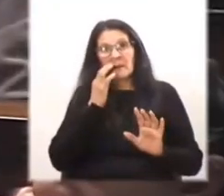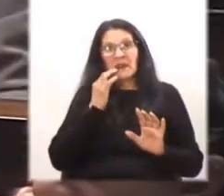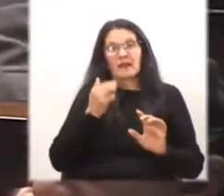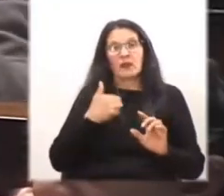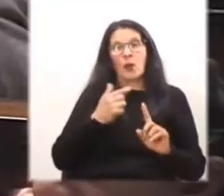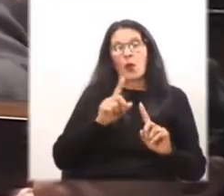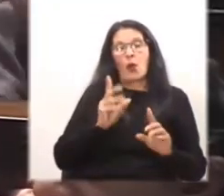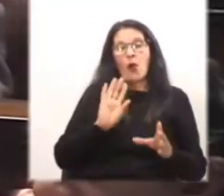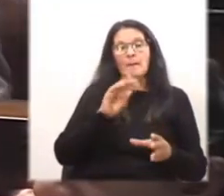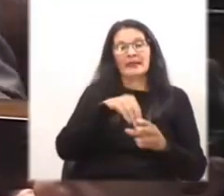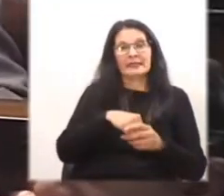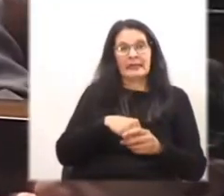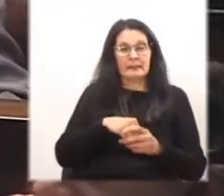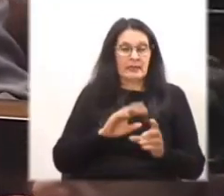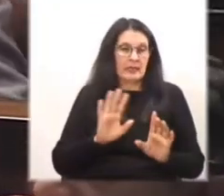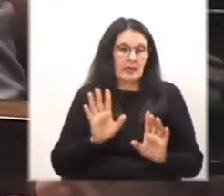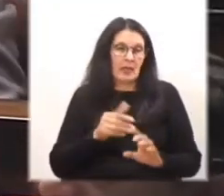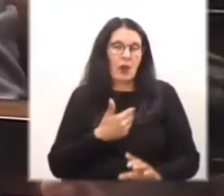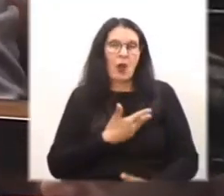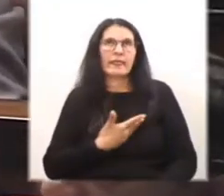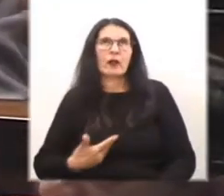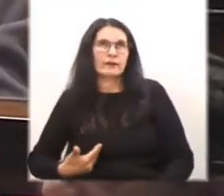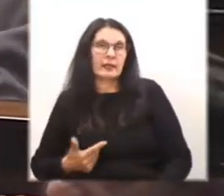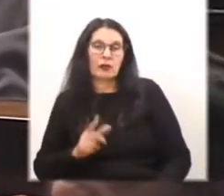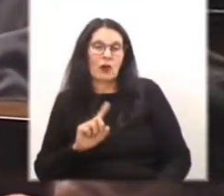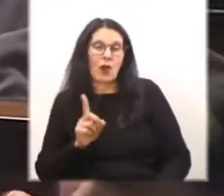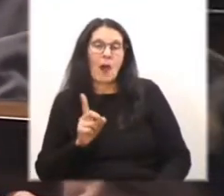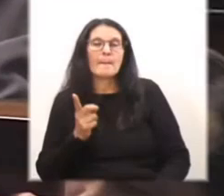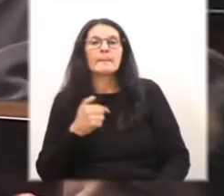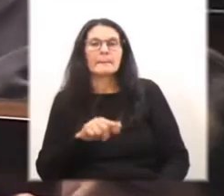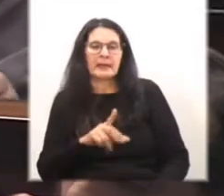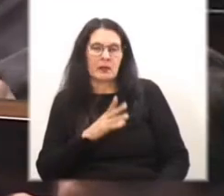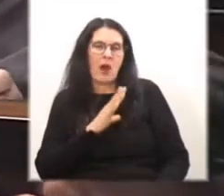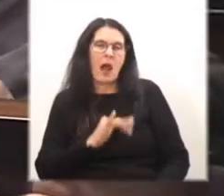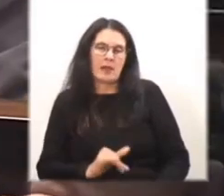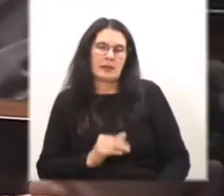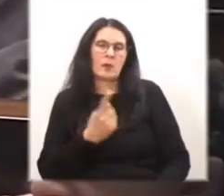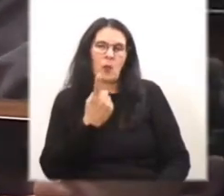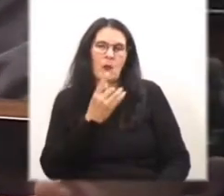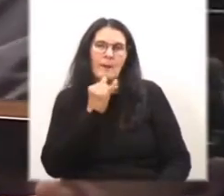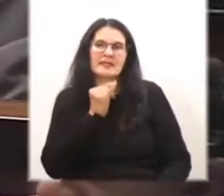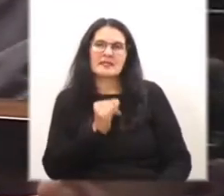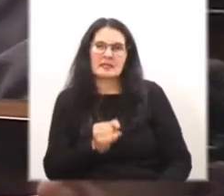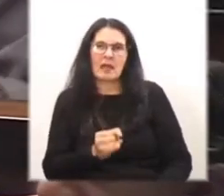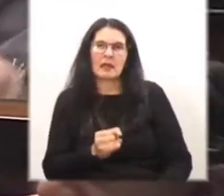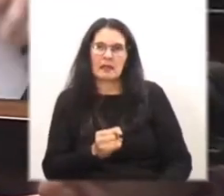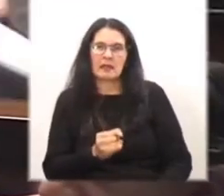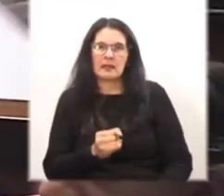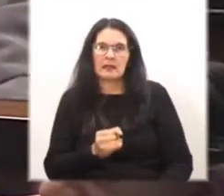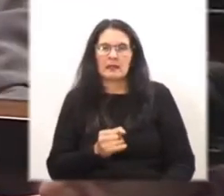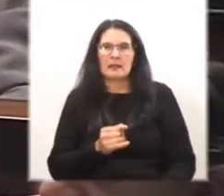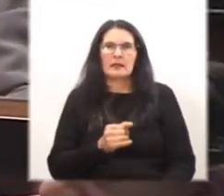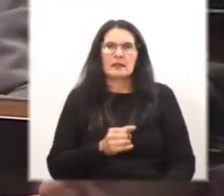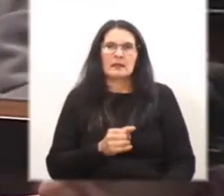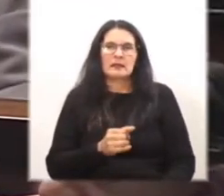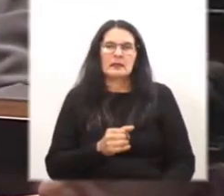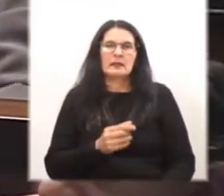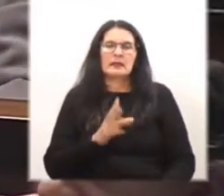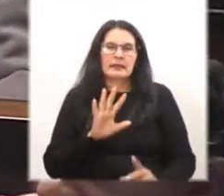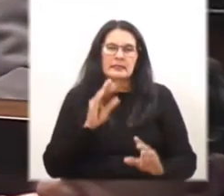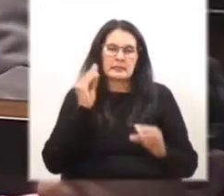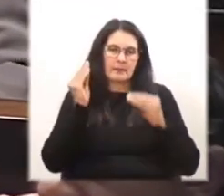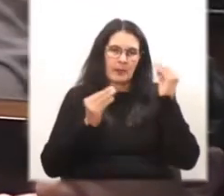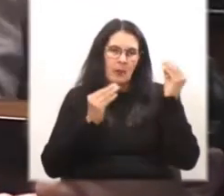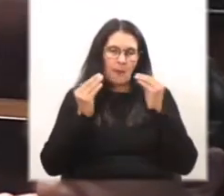en la interna del gobierno, hay un mensaje que es